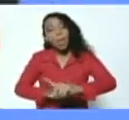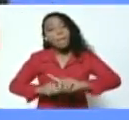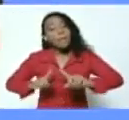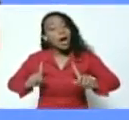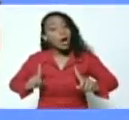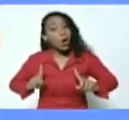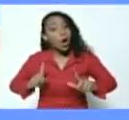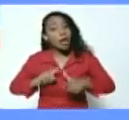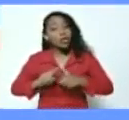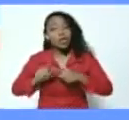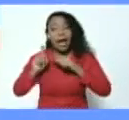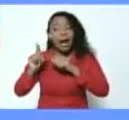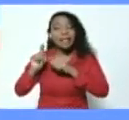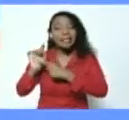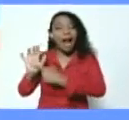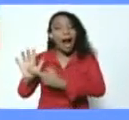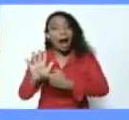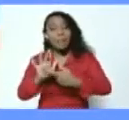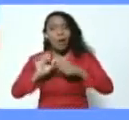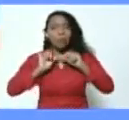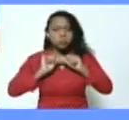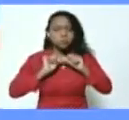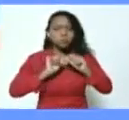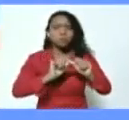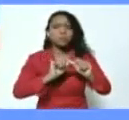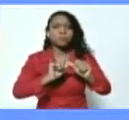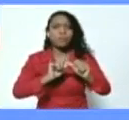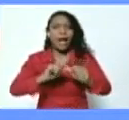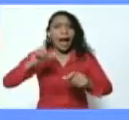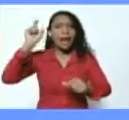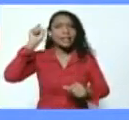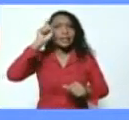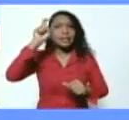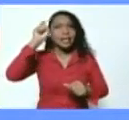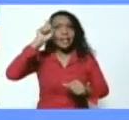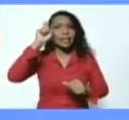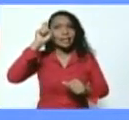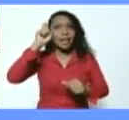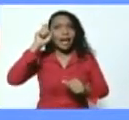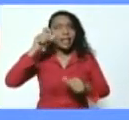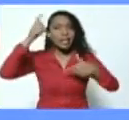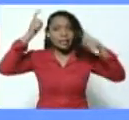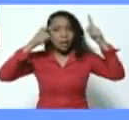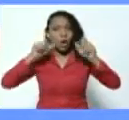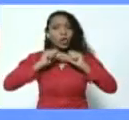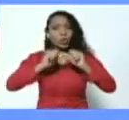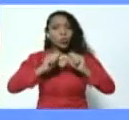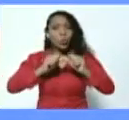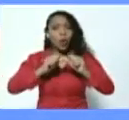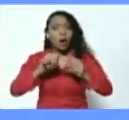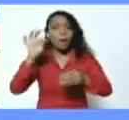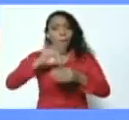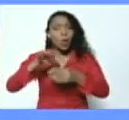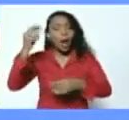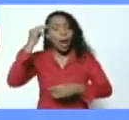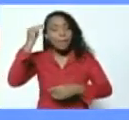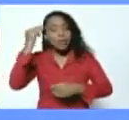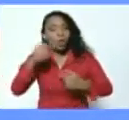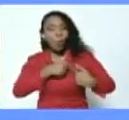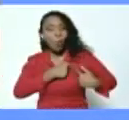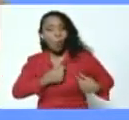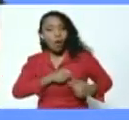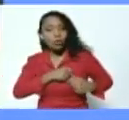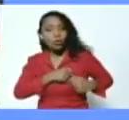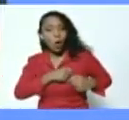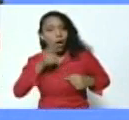que entonces ese ejemplo continúa. La enseñanza de Chávez sigue sembrada en la mente y en el corazón de nuestro